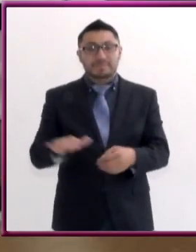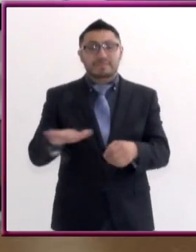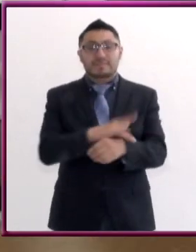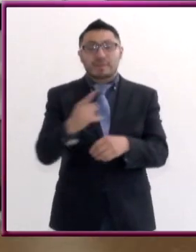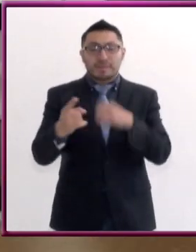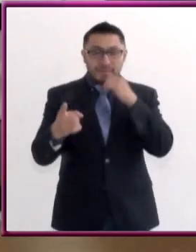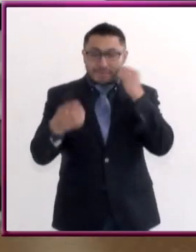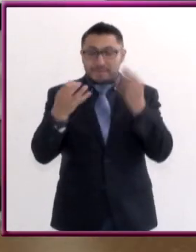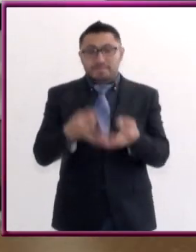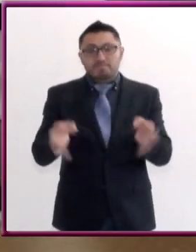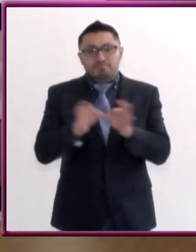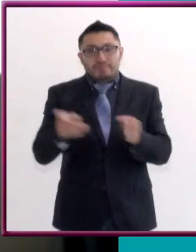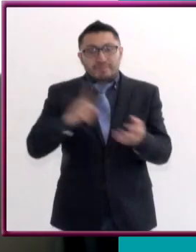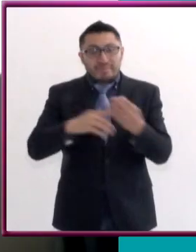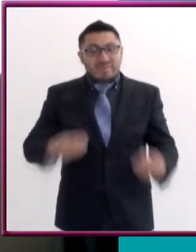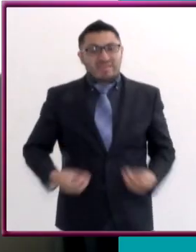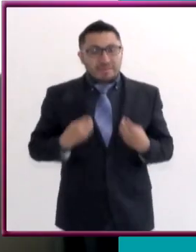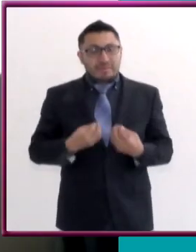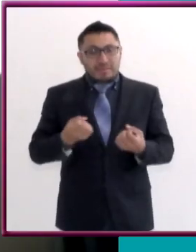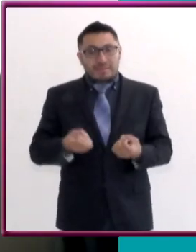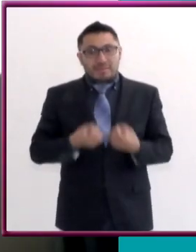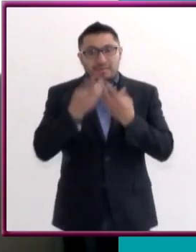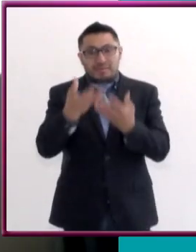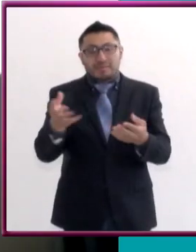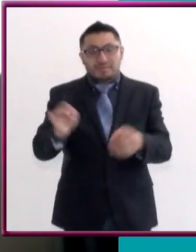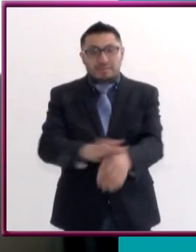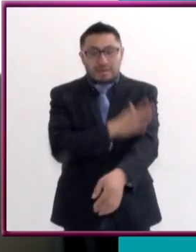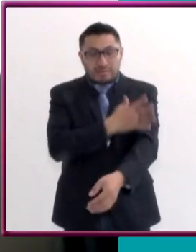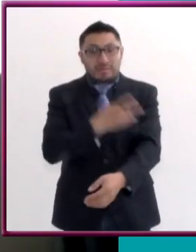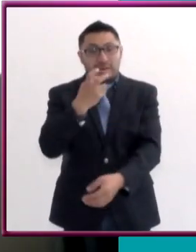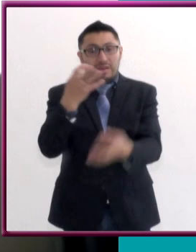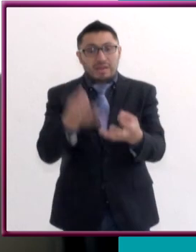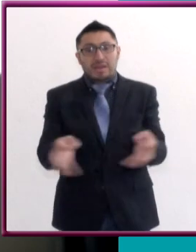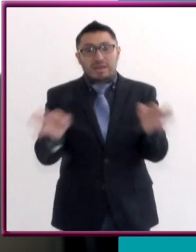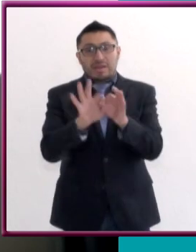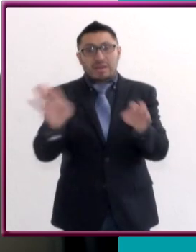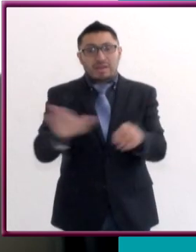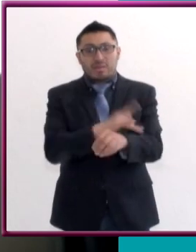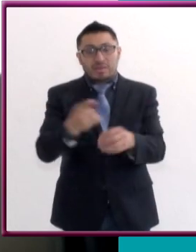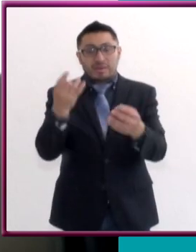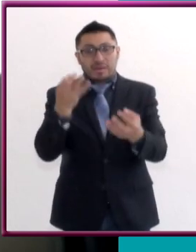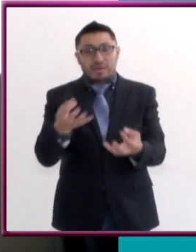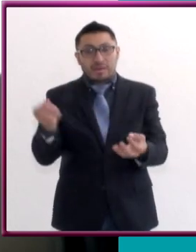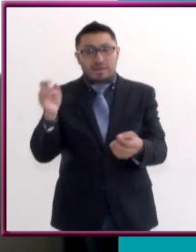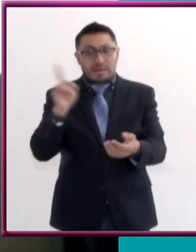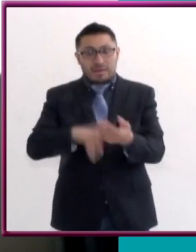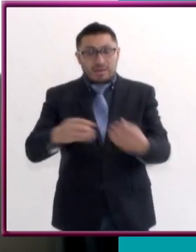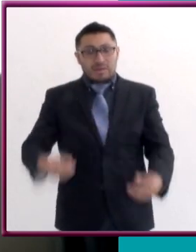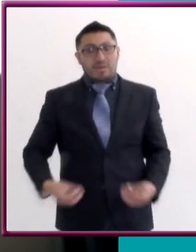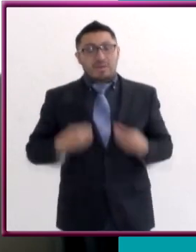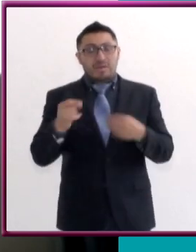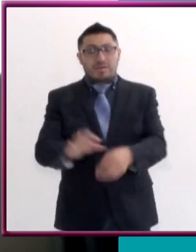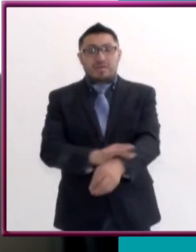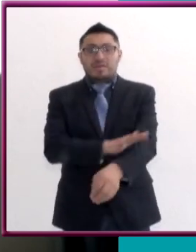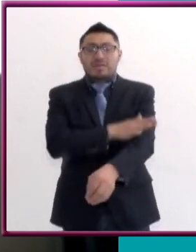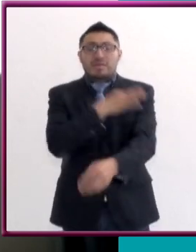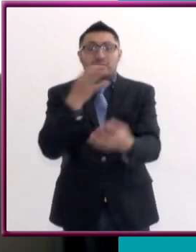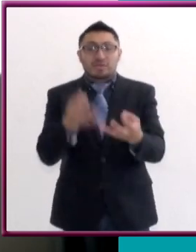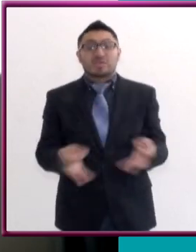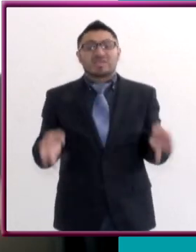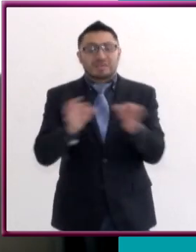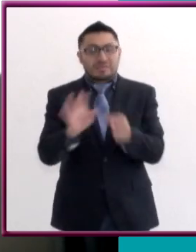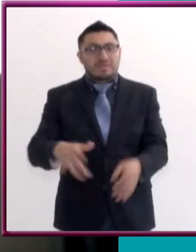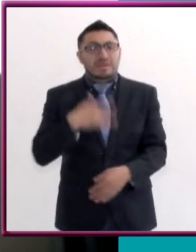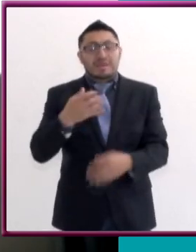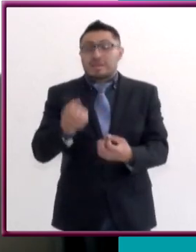nuestra vida a las emociones? Es fundamental porque las emociones son como una parte más de nosotros, así como tenemos el cuerpo, las